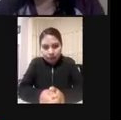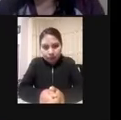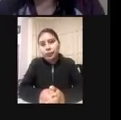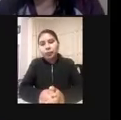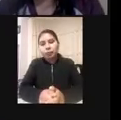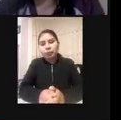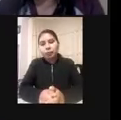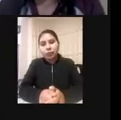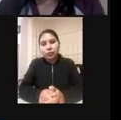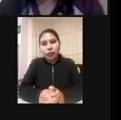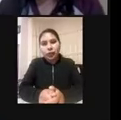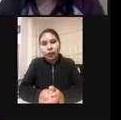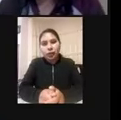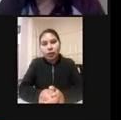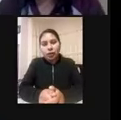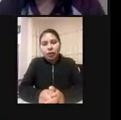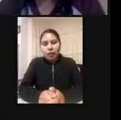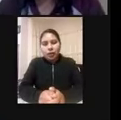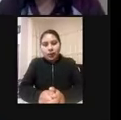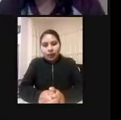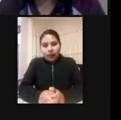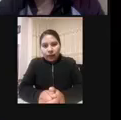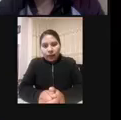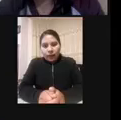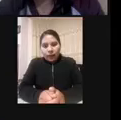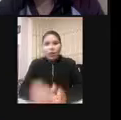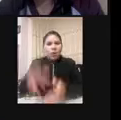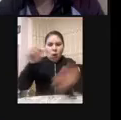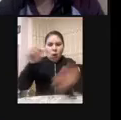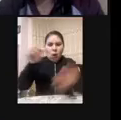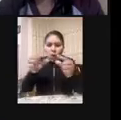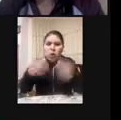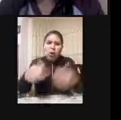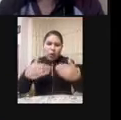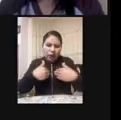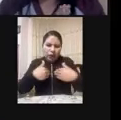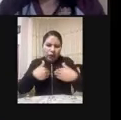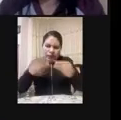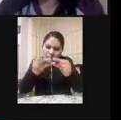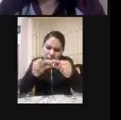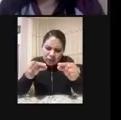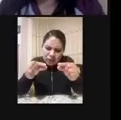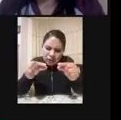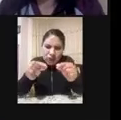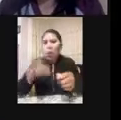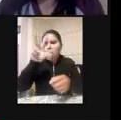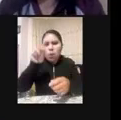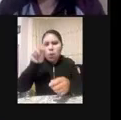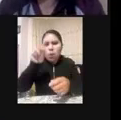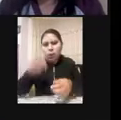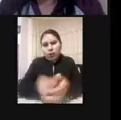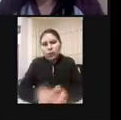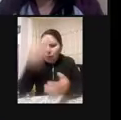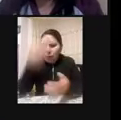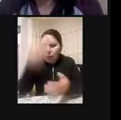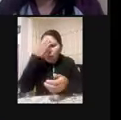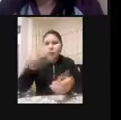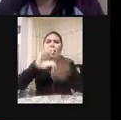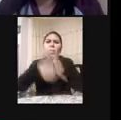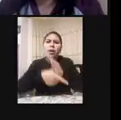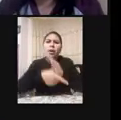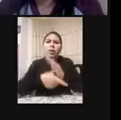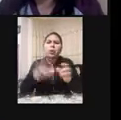pepa. ¿Por qué? Porque estos niños tienen este problema gastrointestinal que le produce estreñimiento. Y es por eso, ese